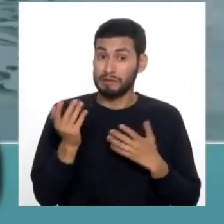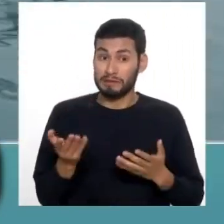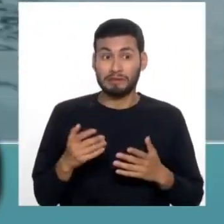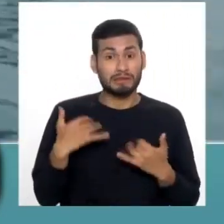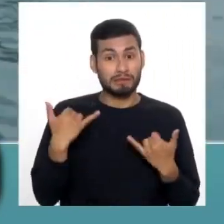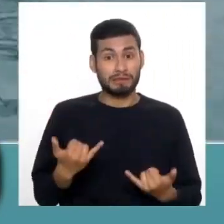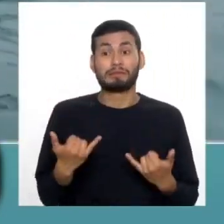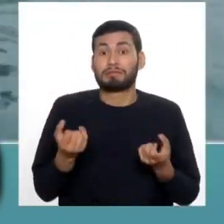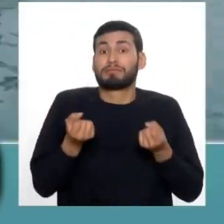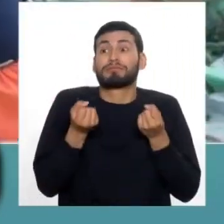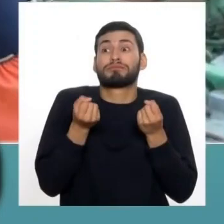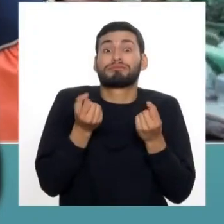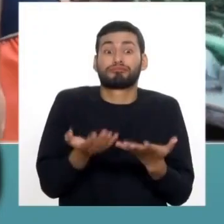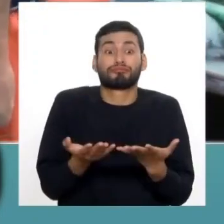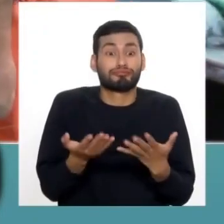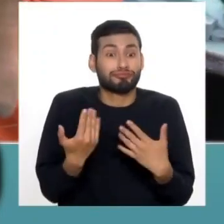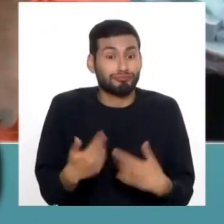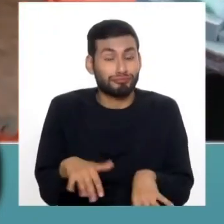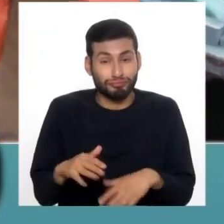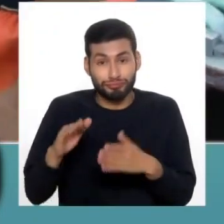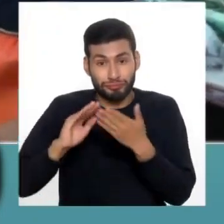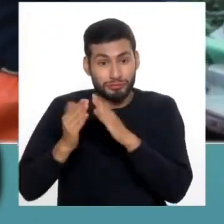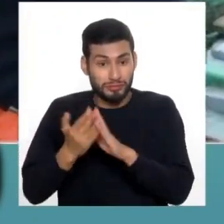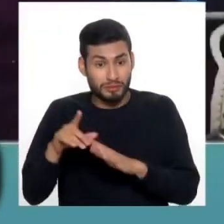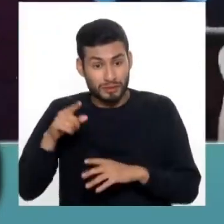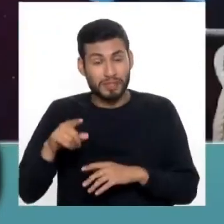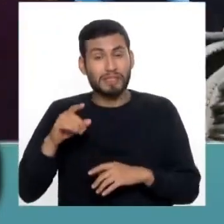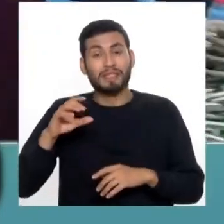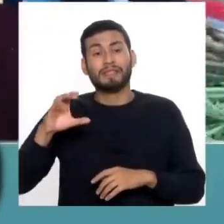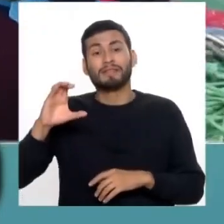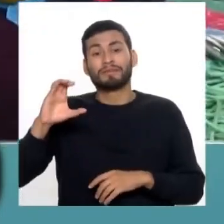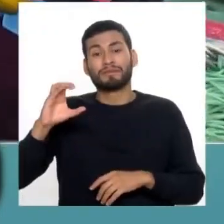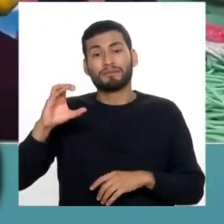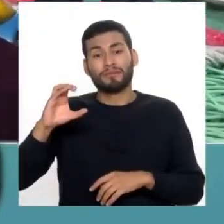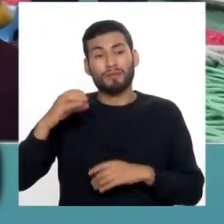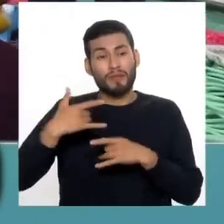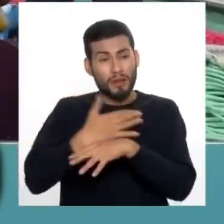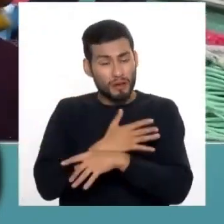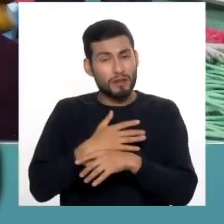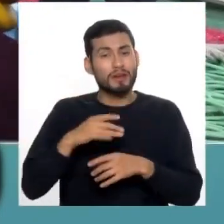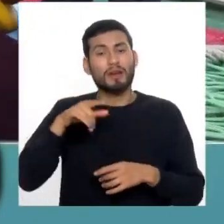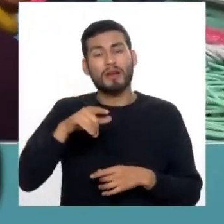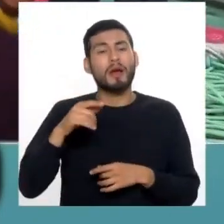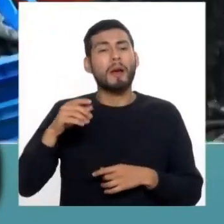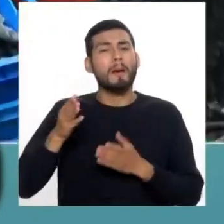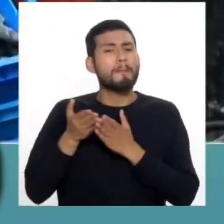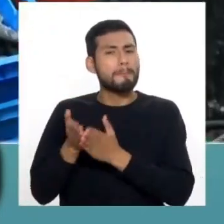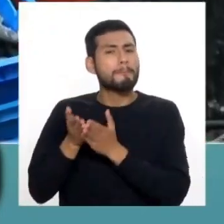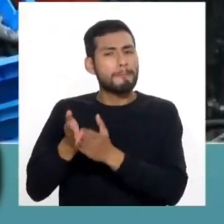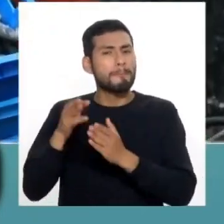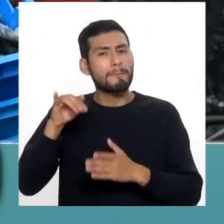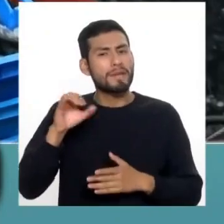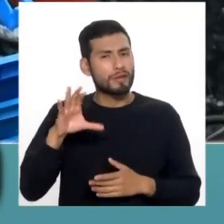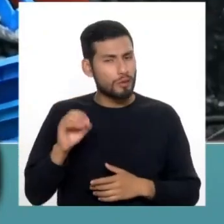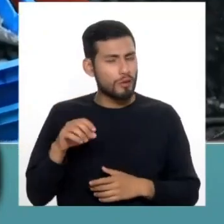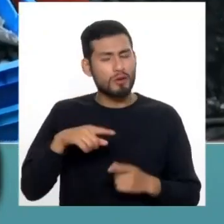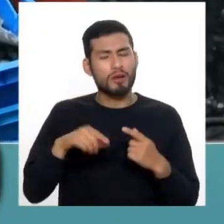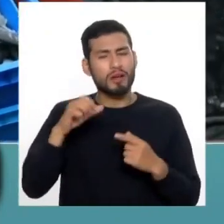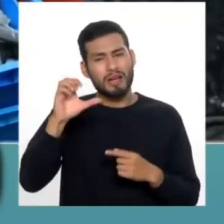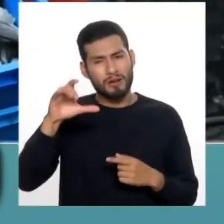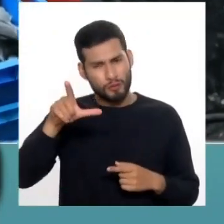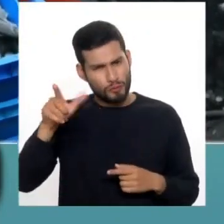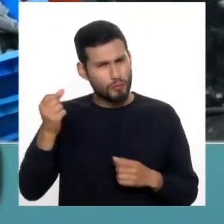a tener repercusiones en ciudades como Chimbote, Chicama, Chancay, Pisco, en donde hay economías que